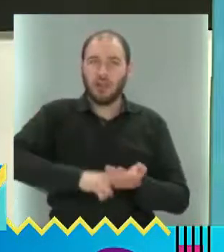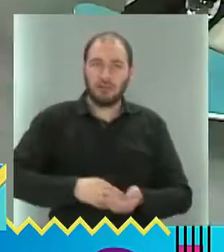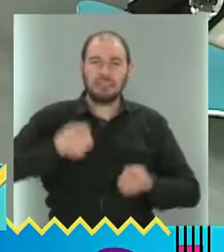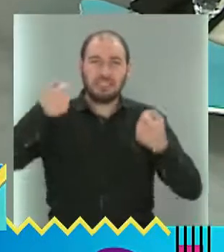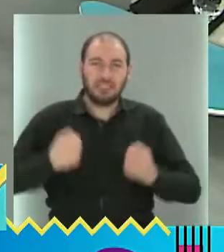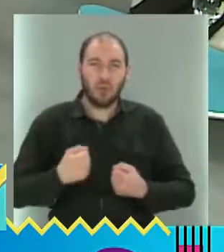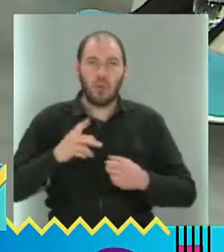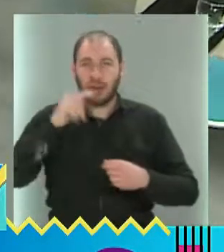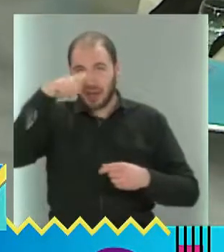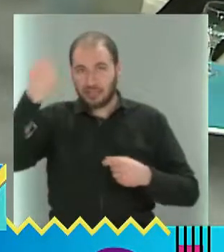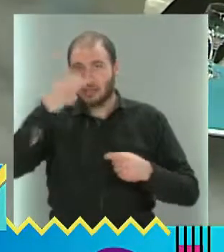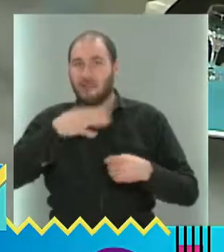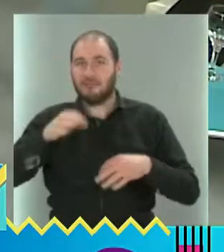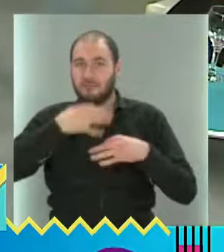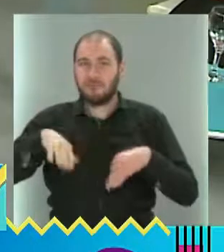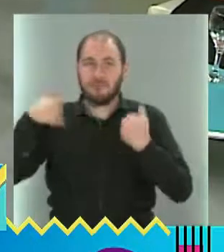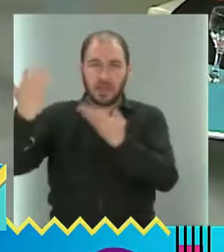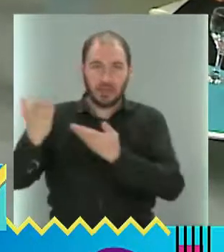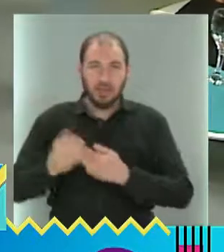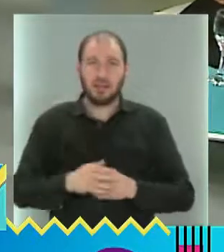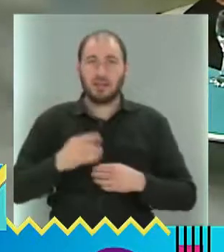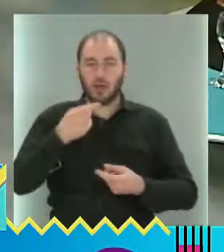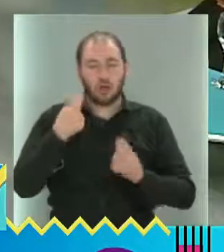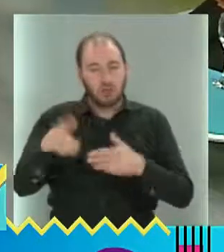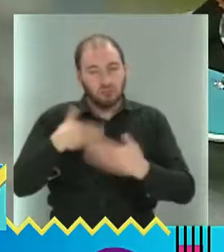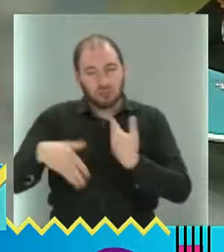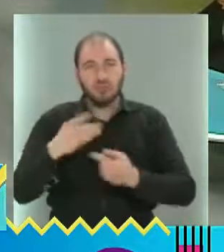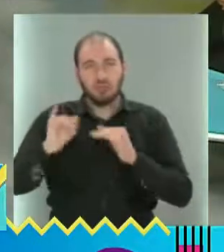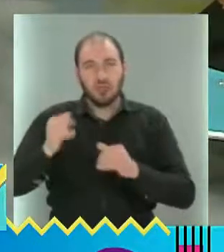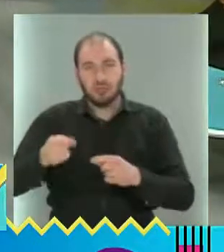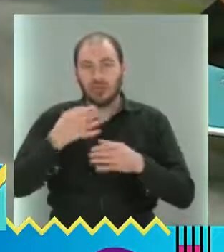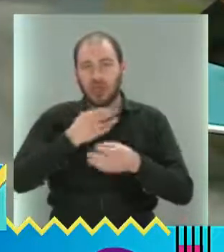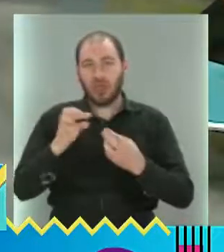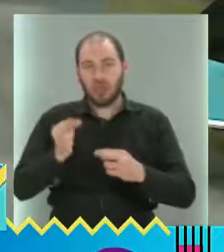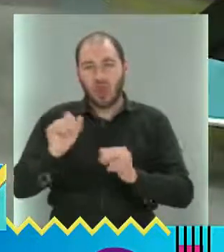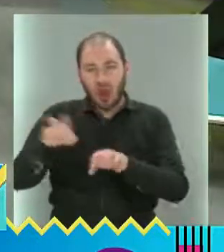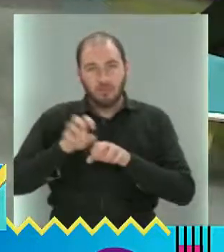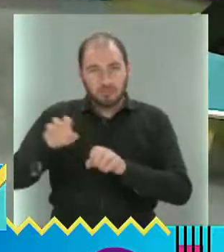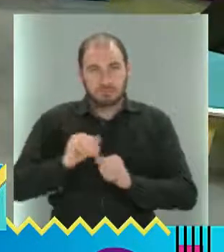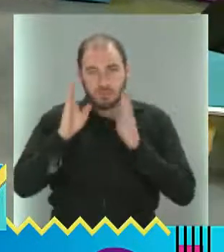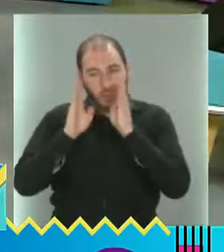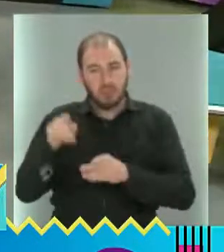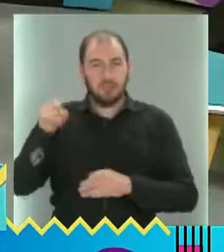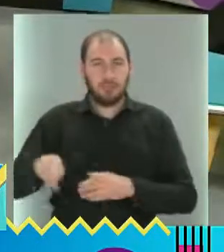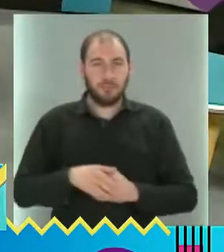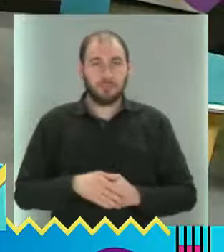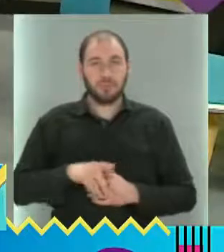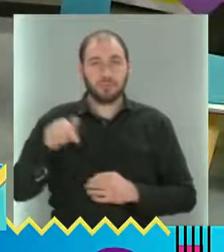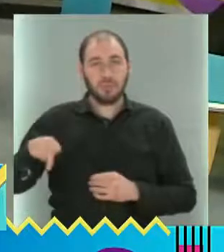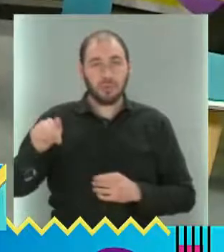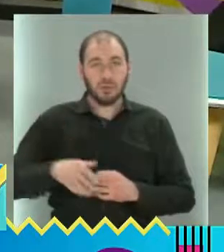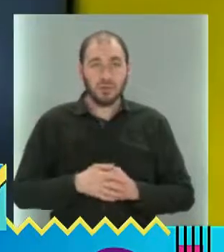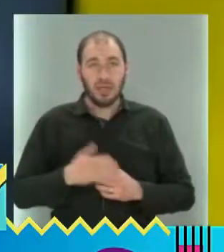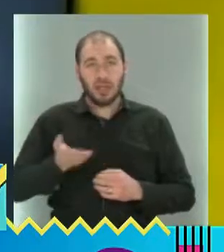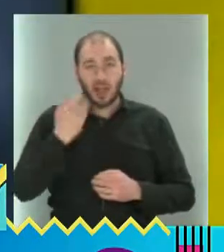a la exportación. Tenemos que generar exportación y tenemos que generar divisa y tenemos que apostarle a eso. Y ahí hay muchas